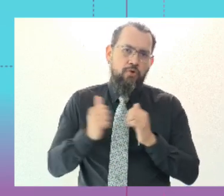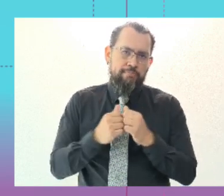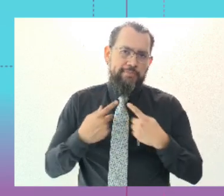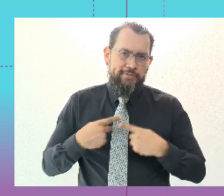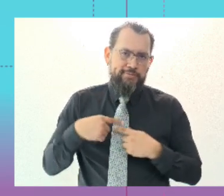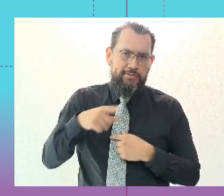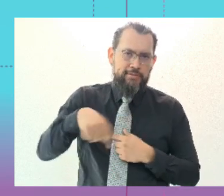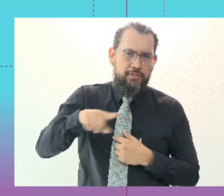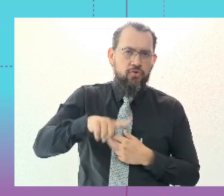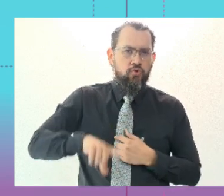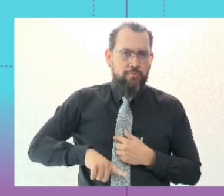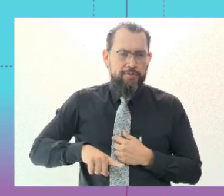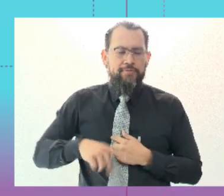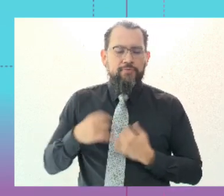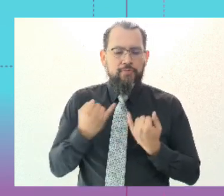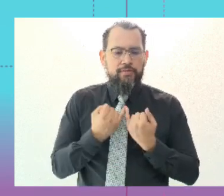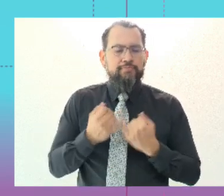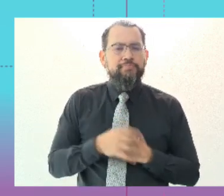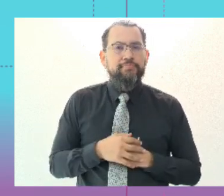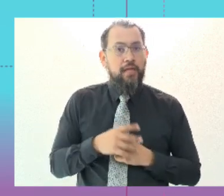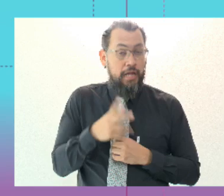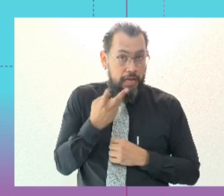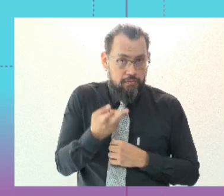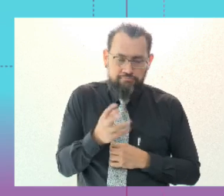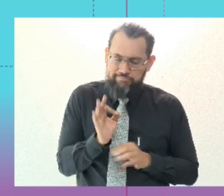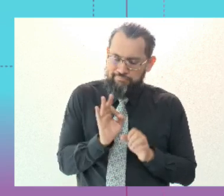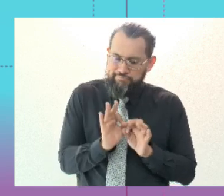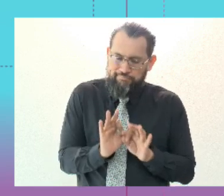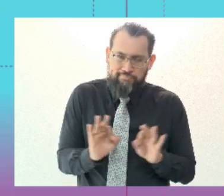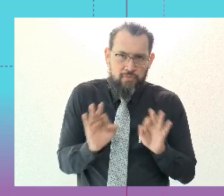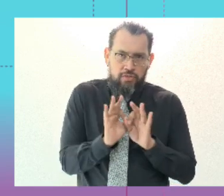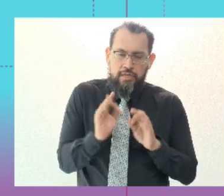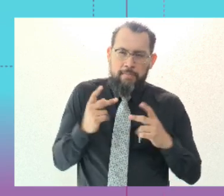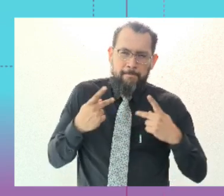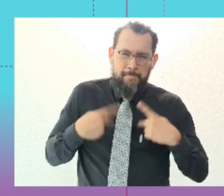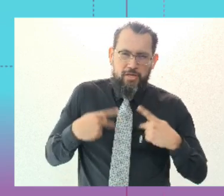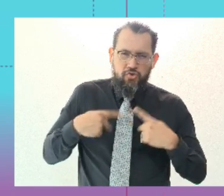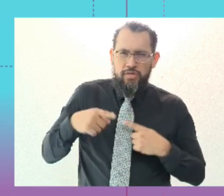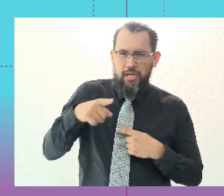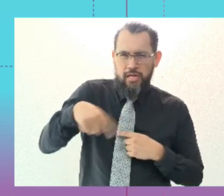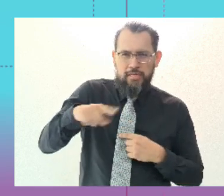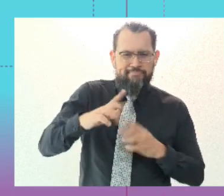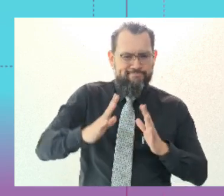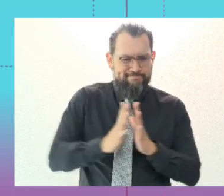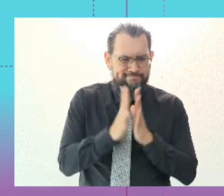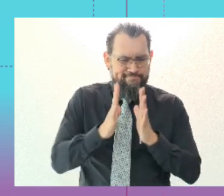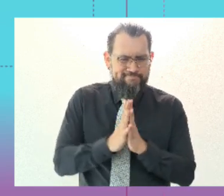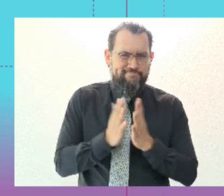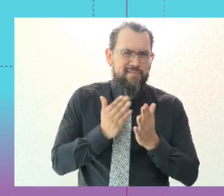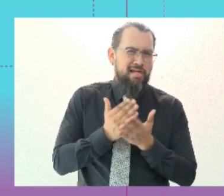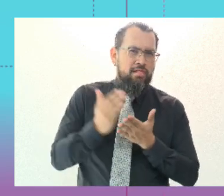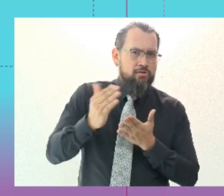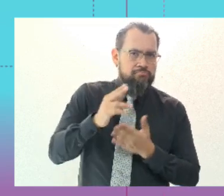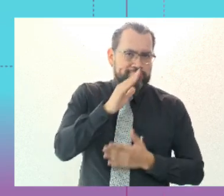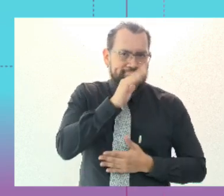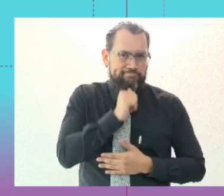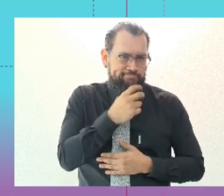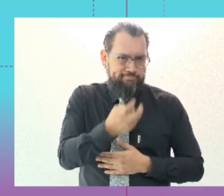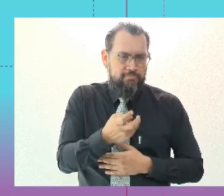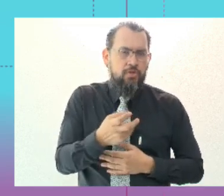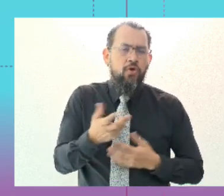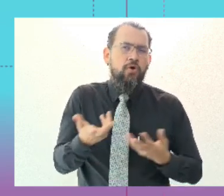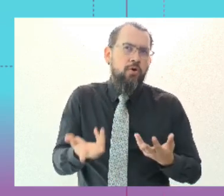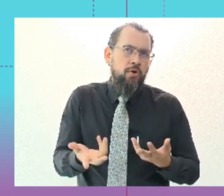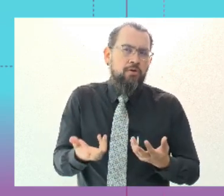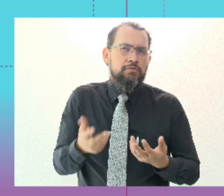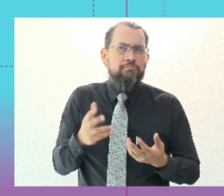decir, no podemos desvincular la participación ciudadana de los archivos o de la gestión documental en un